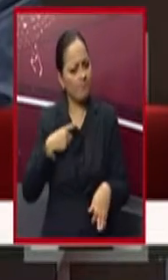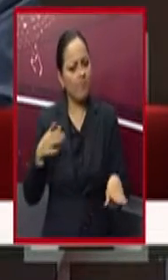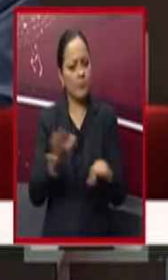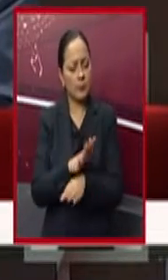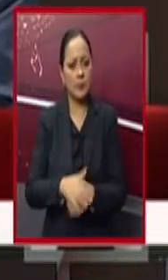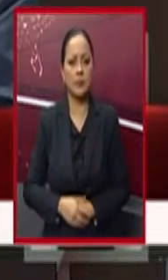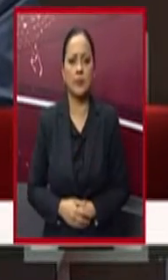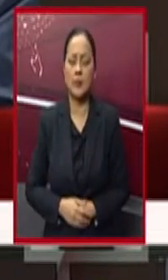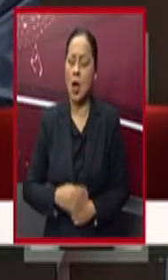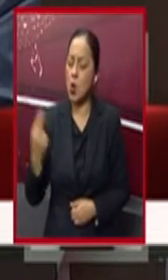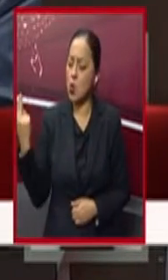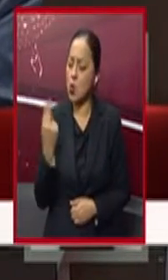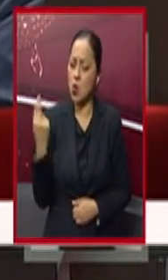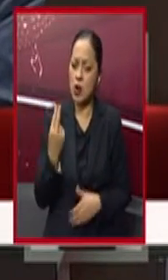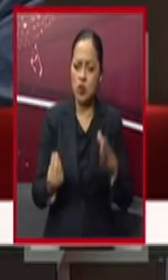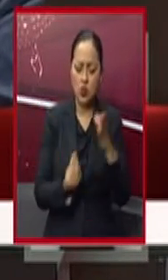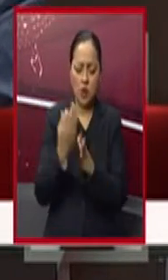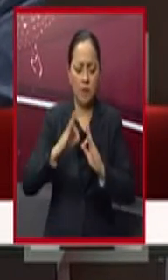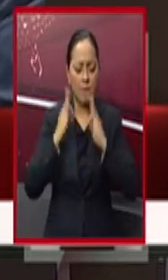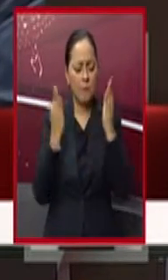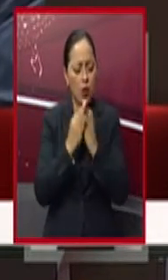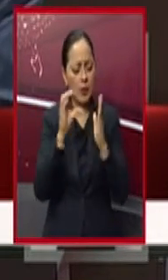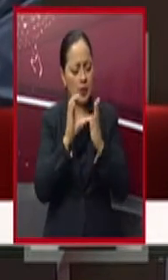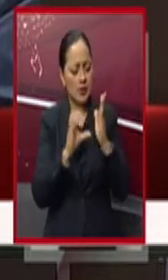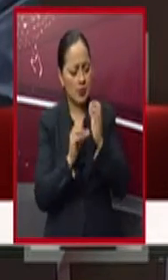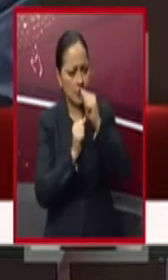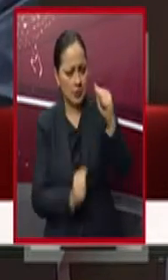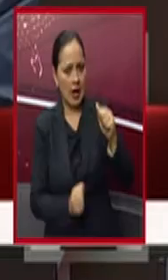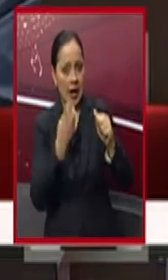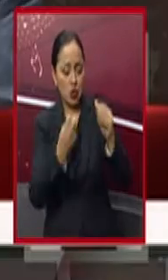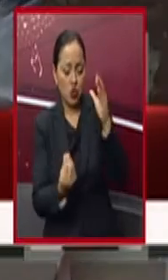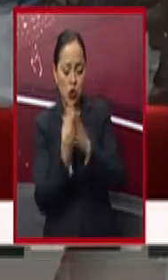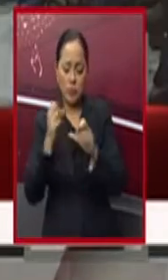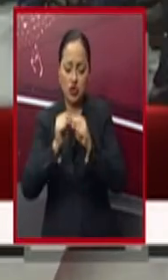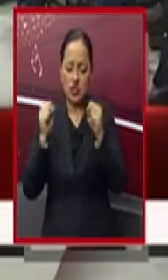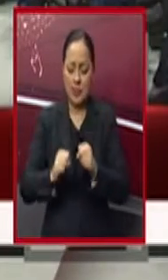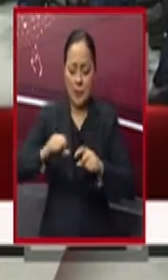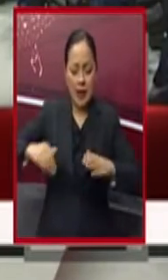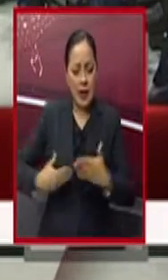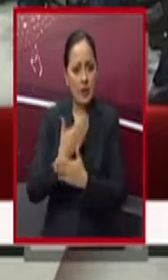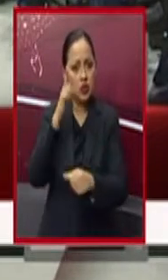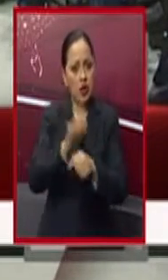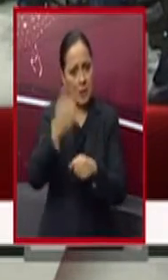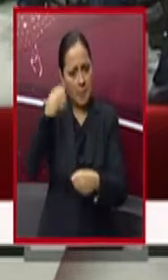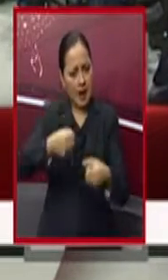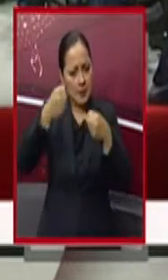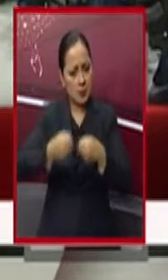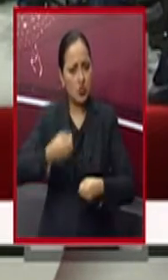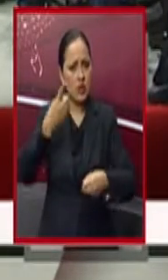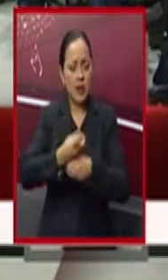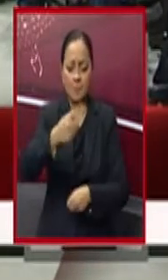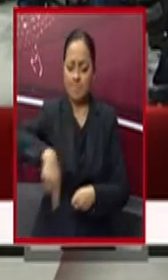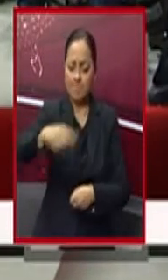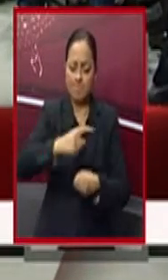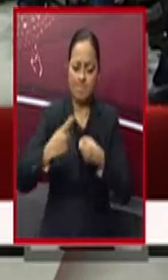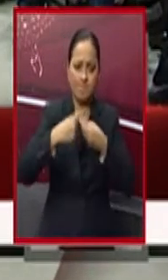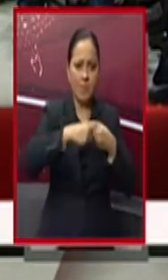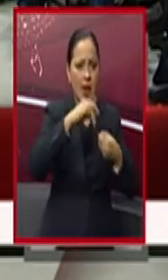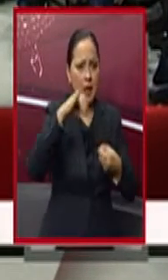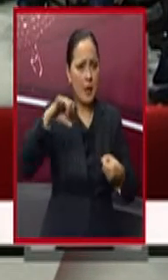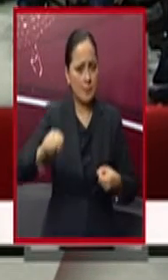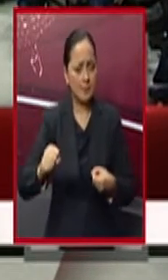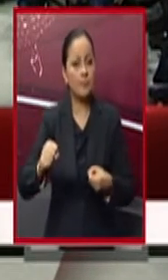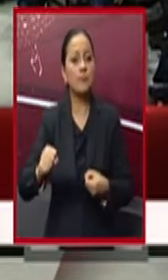Urge una nueva arquitectura constitucional que defina un nuevo sistema nacional de seguridad social. Atender el